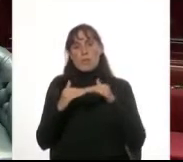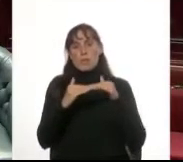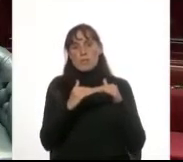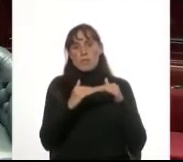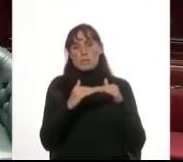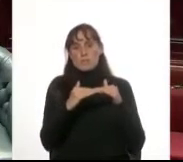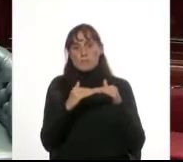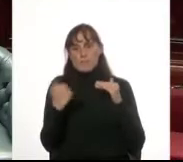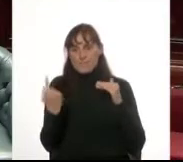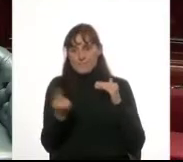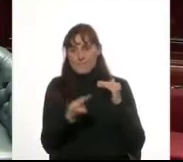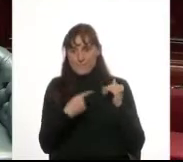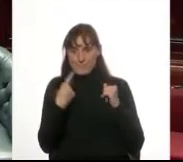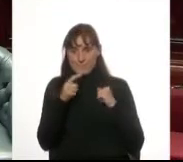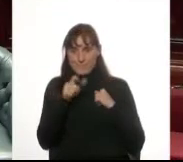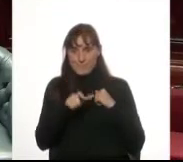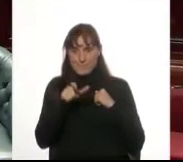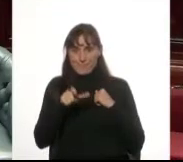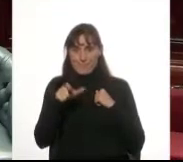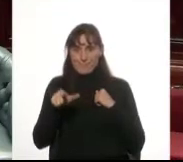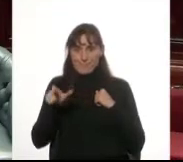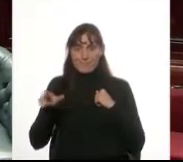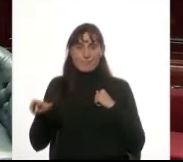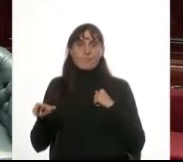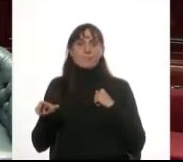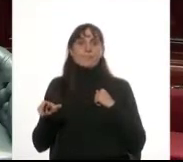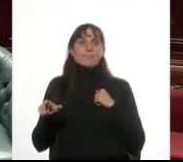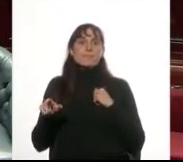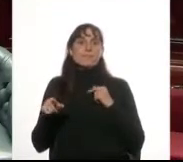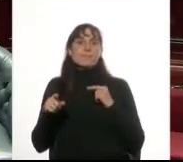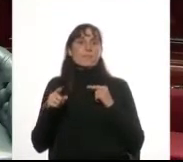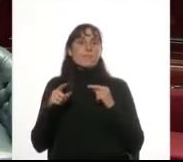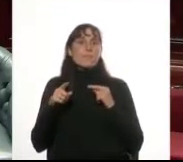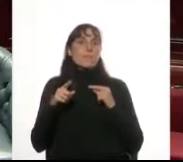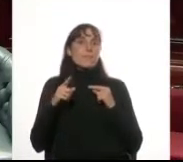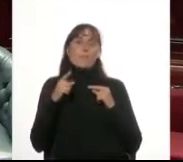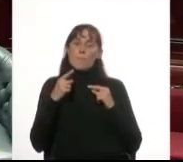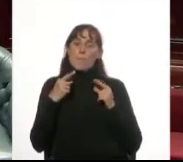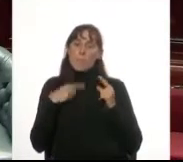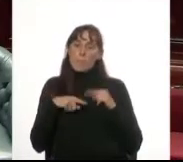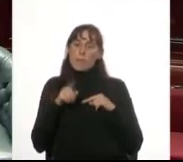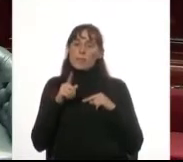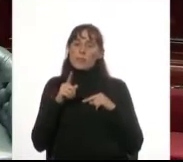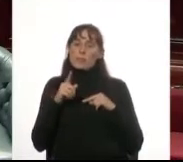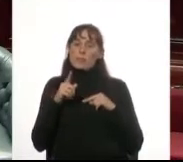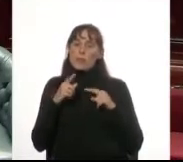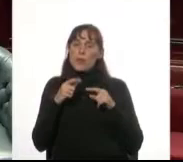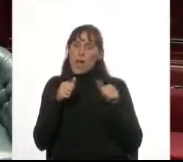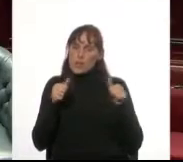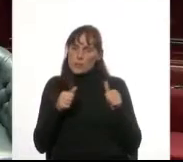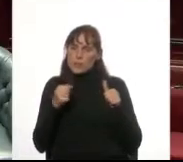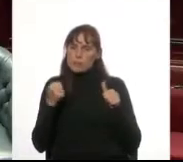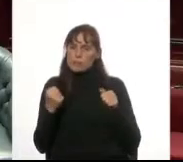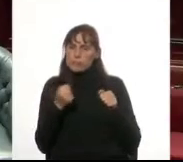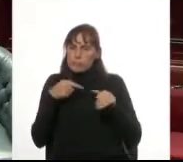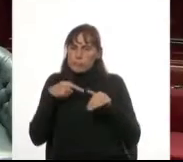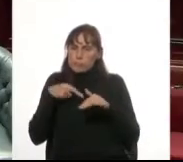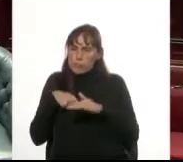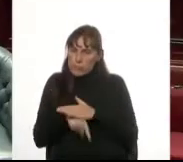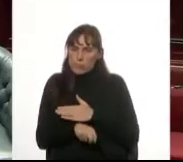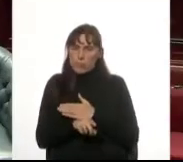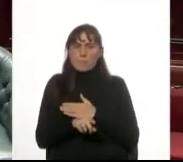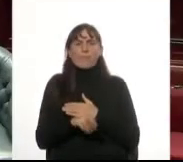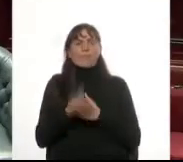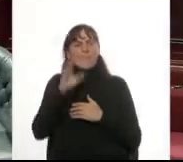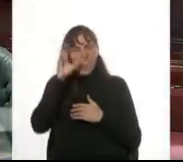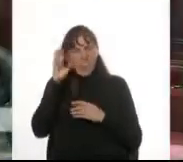básica, pero como hecho coyuntural. Fue una formidable lucha de ideas. ¿Cómo